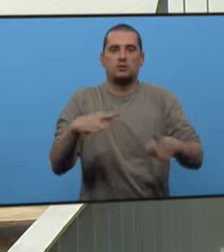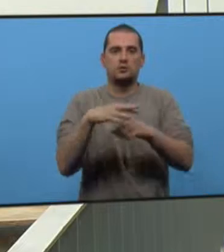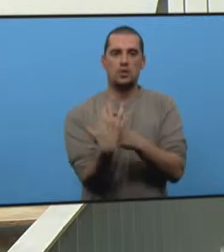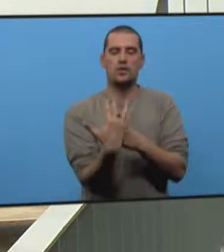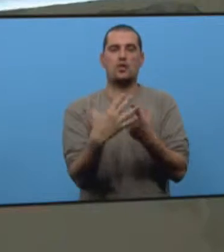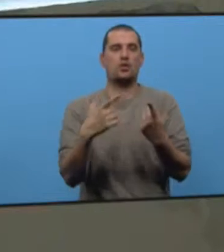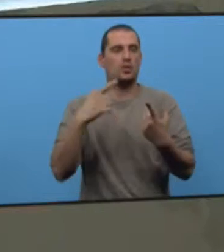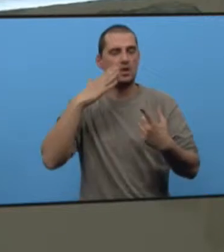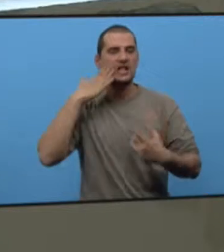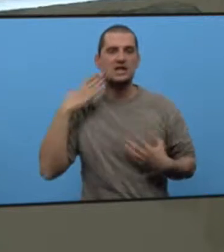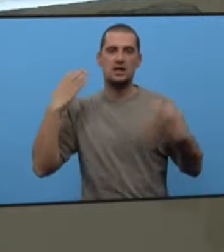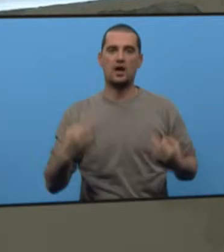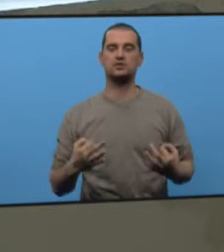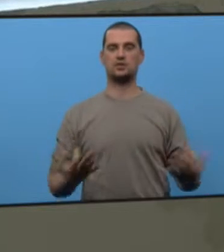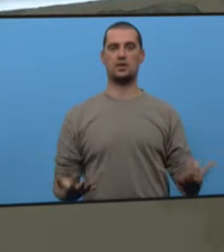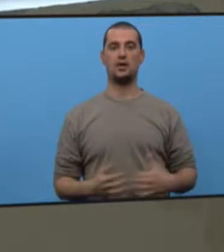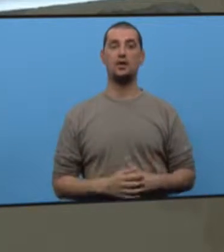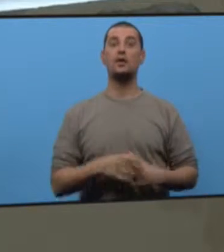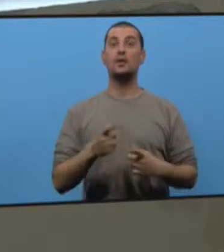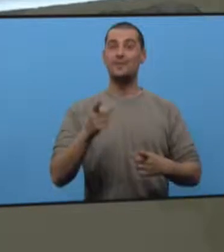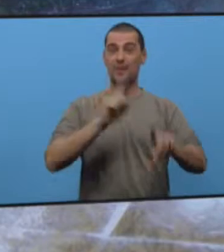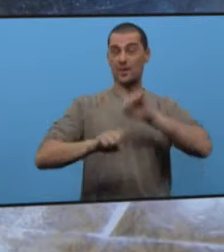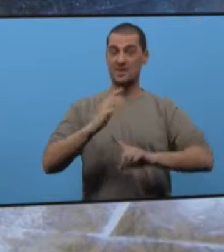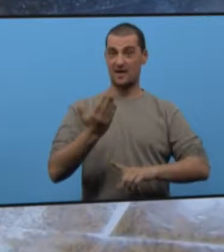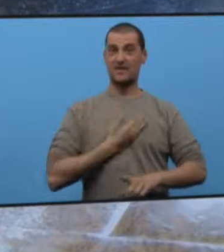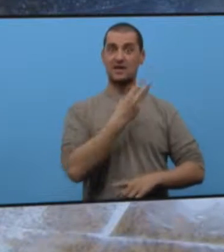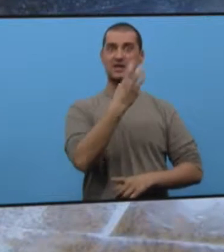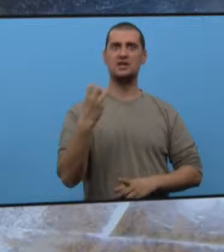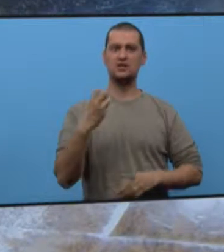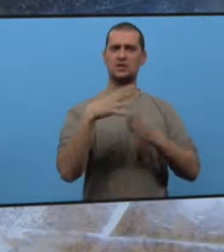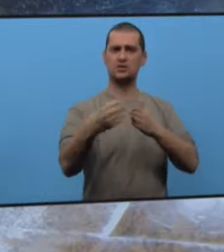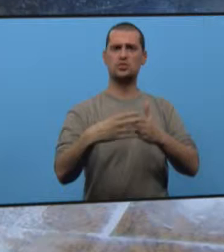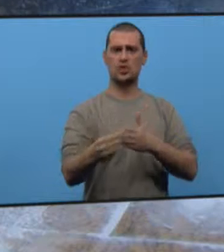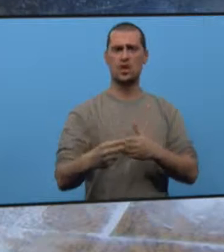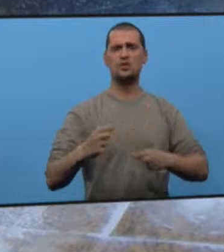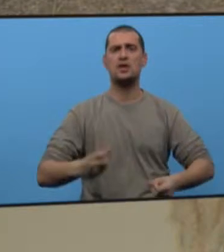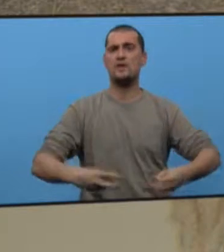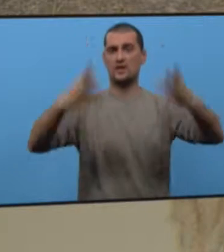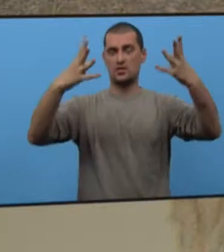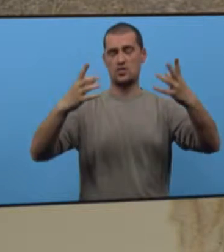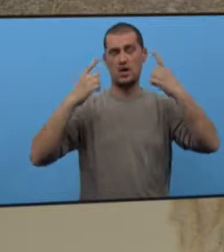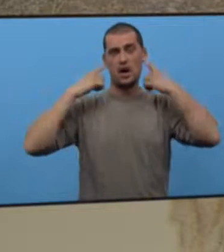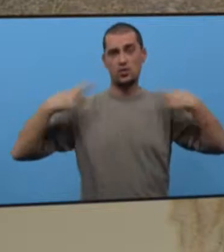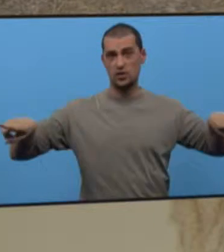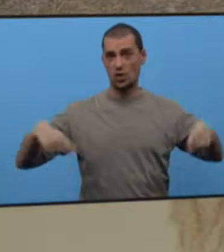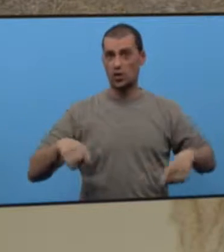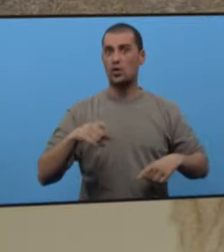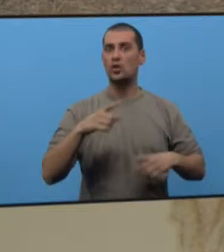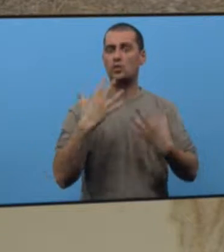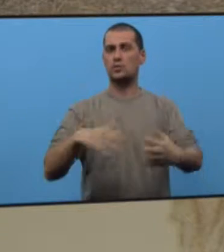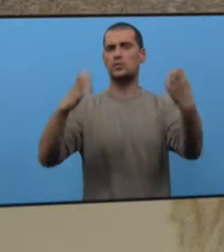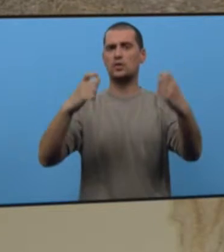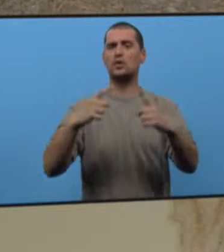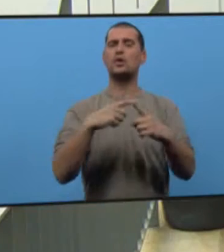dignas y seguras. O problema afecta aos máis de 300 usuarios do edificio do auditorio utilizado por diversos